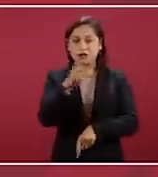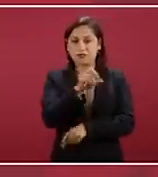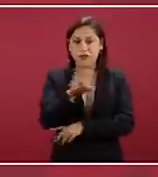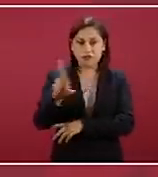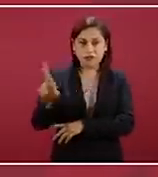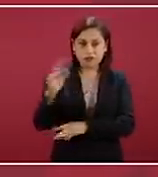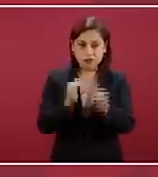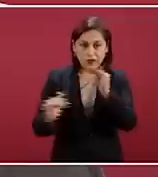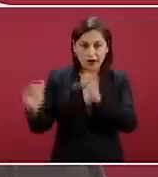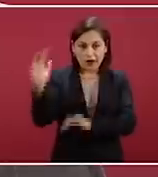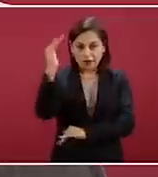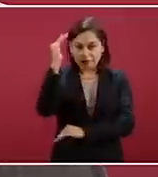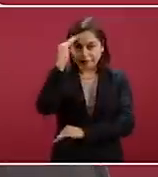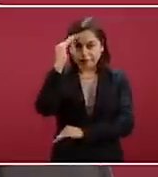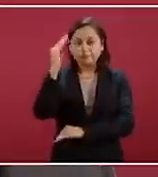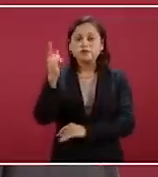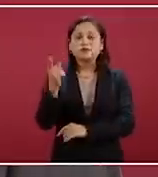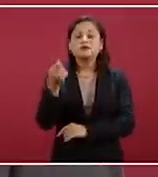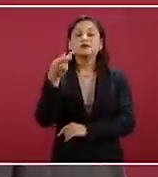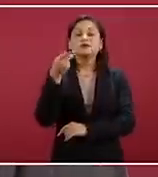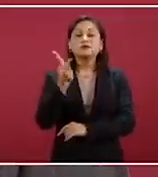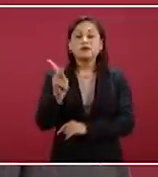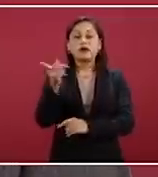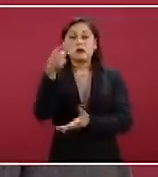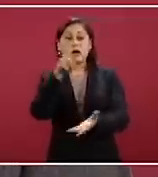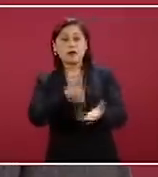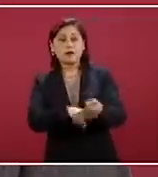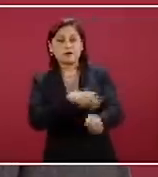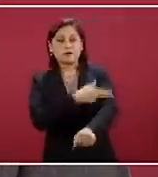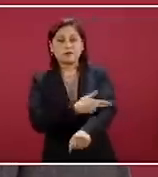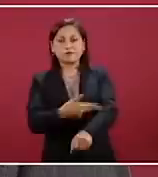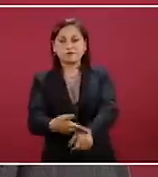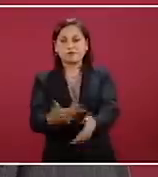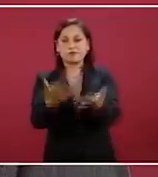doctorados, pero son deshonestos.